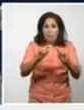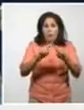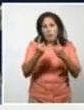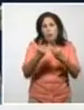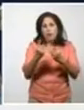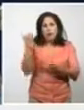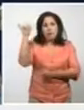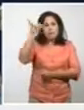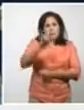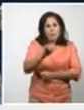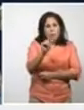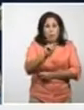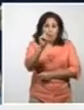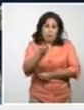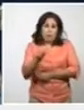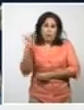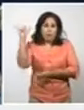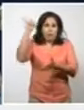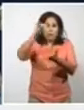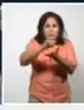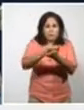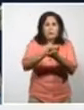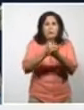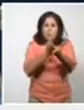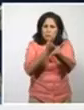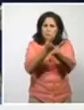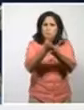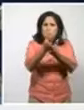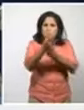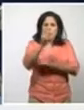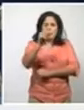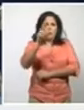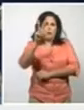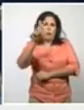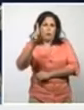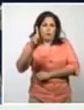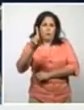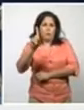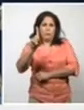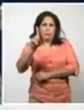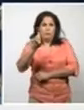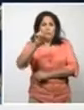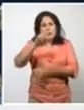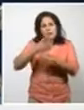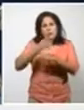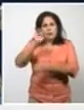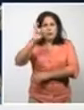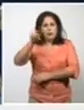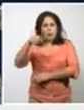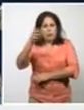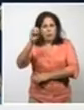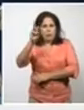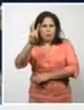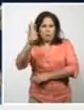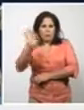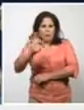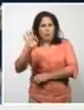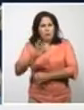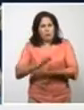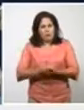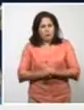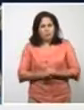pocas personas del exterior, se mantiene en 131, el 7,03%.